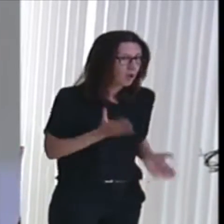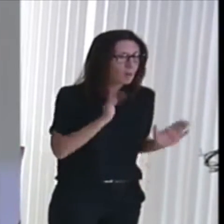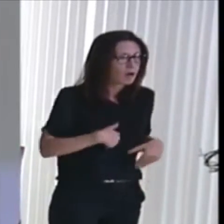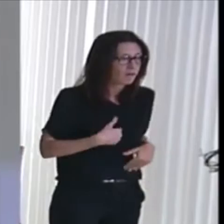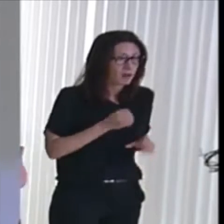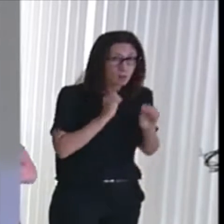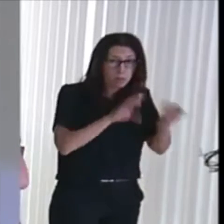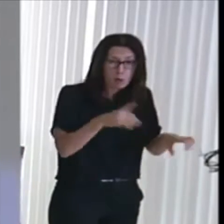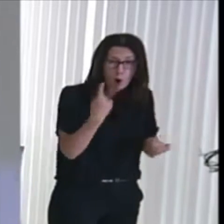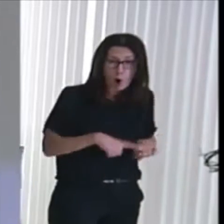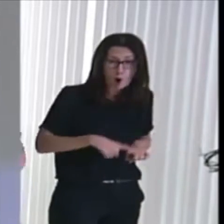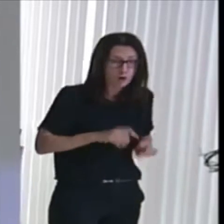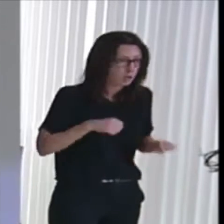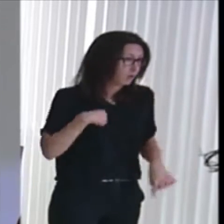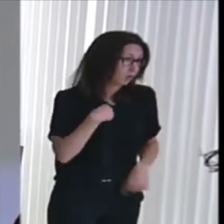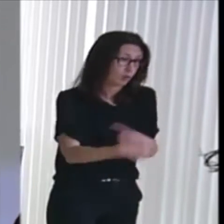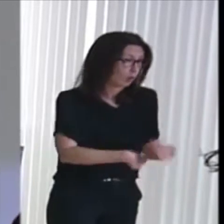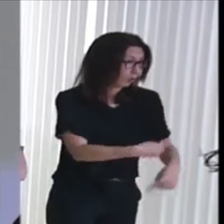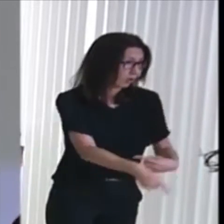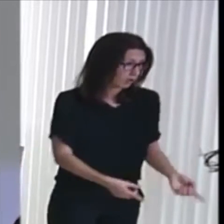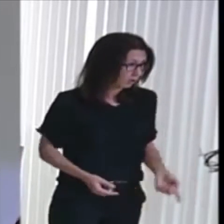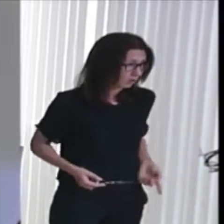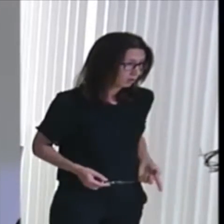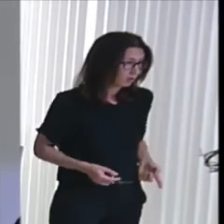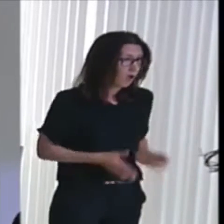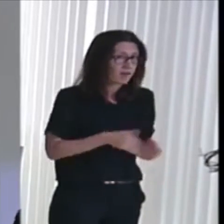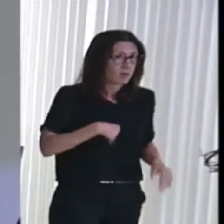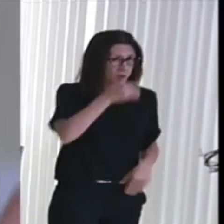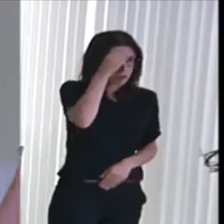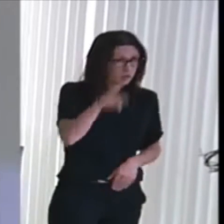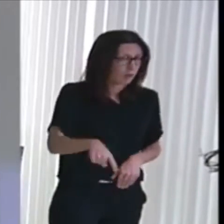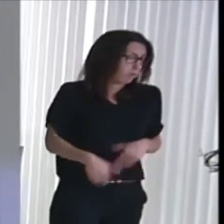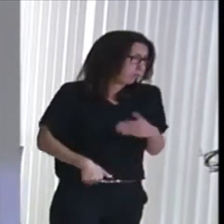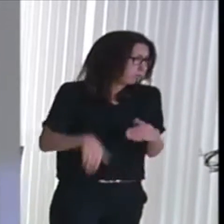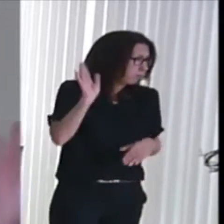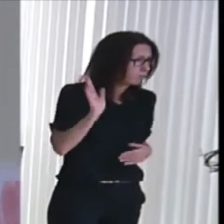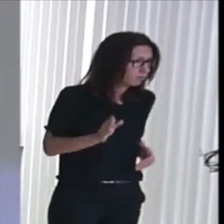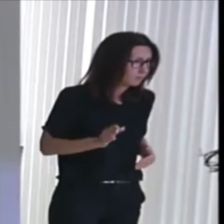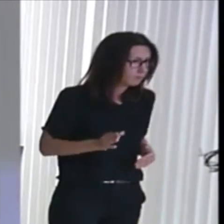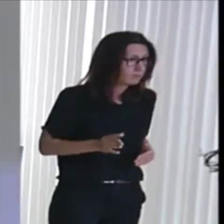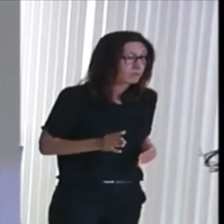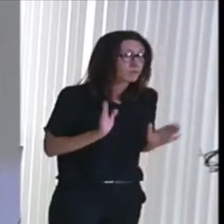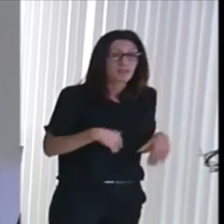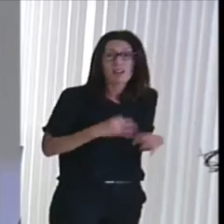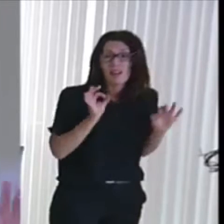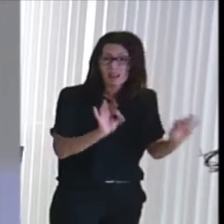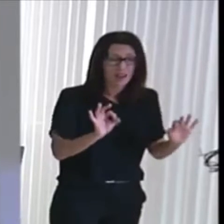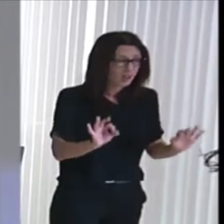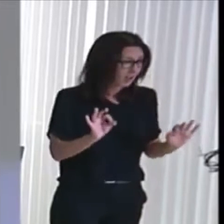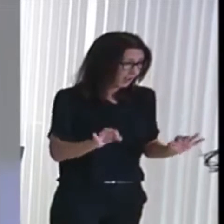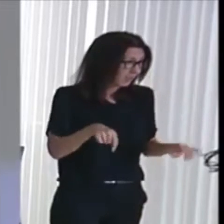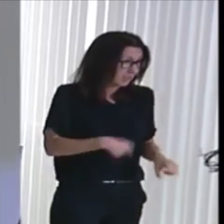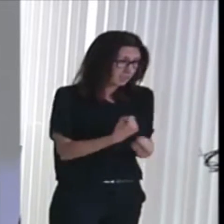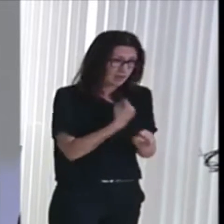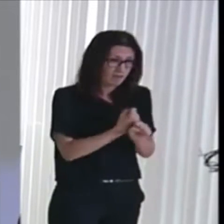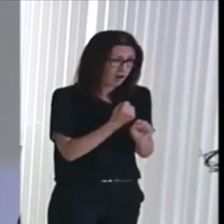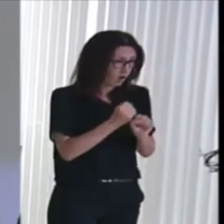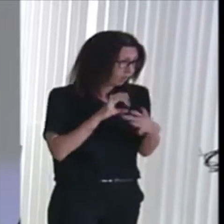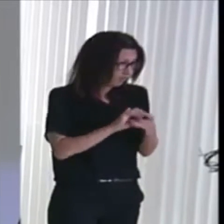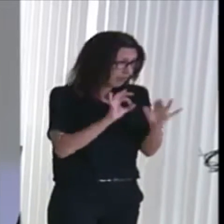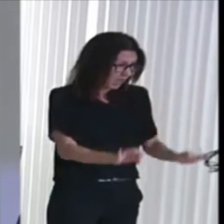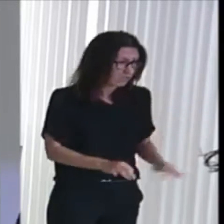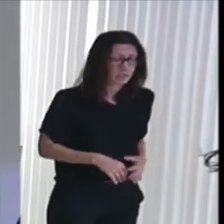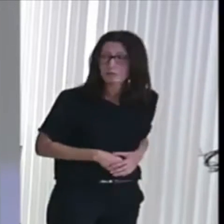toalla con un montón de cosas, yo cada día digo, ¿a dónde hay que le den a esto, no? O sea, que... Pero bueno, es parte de este curro, es parte de este